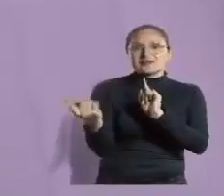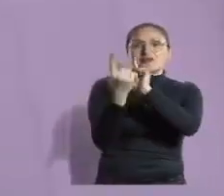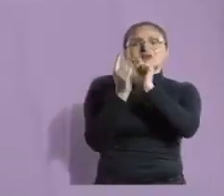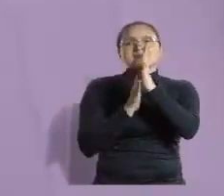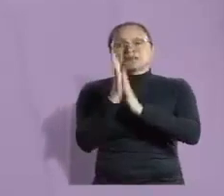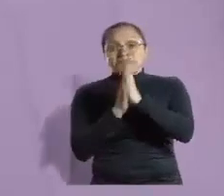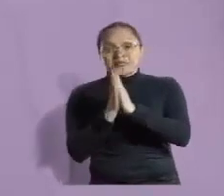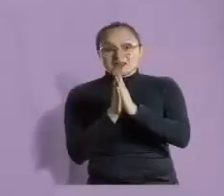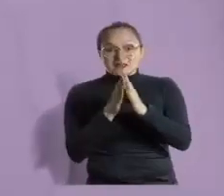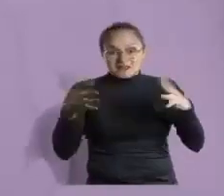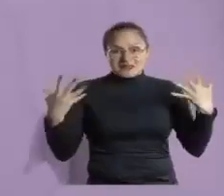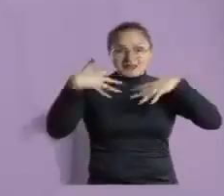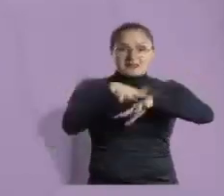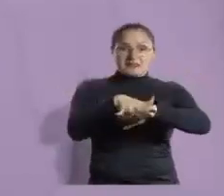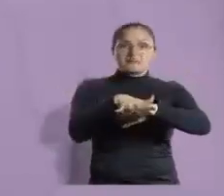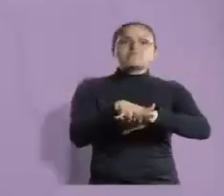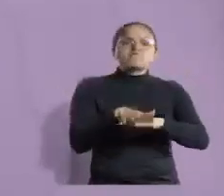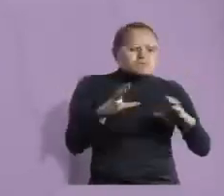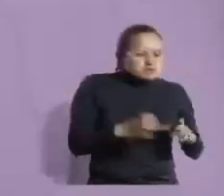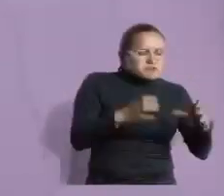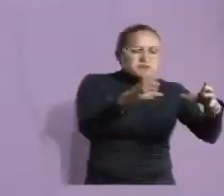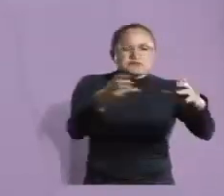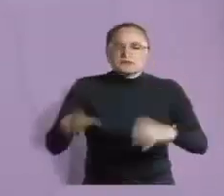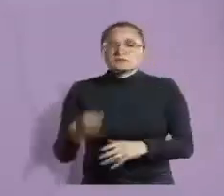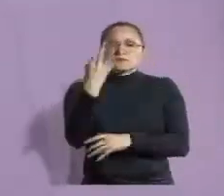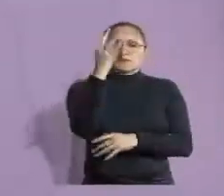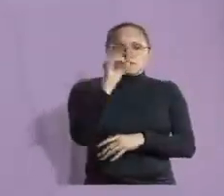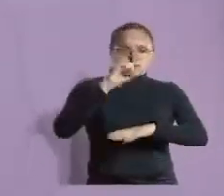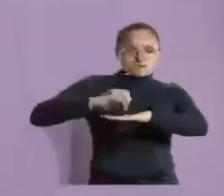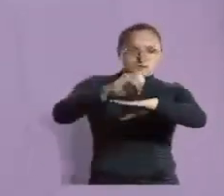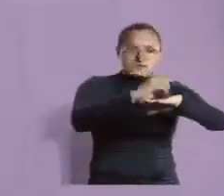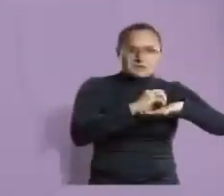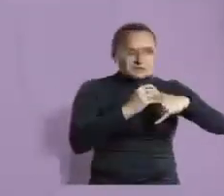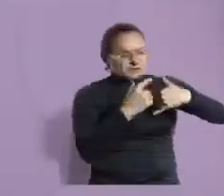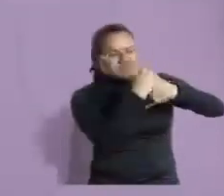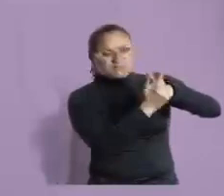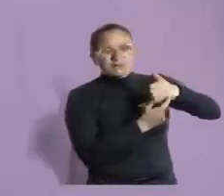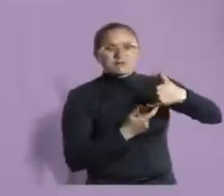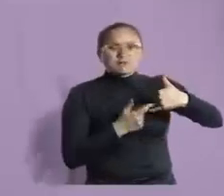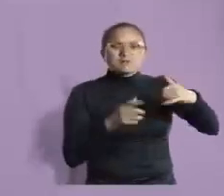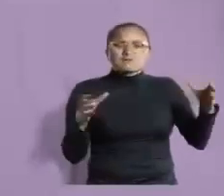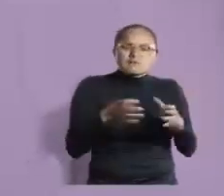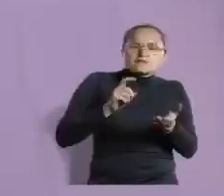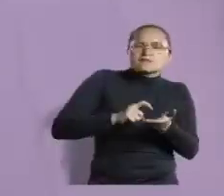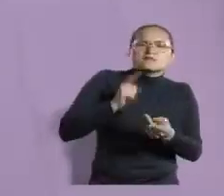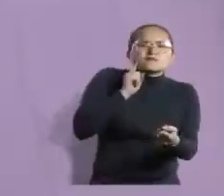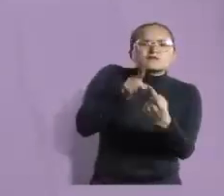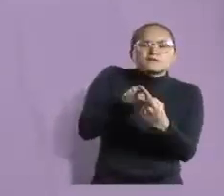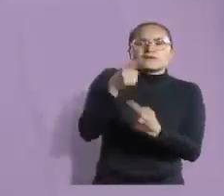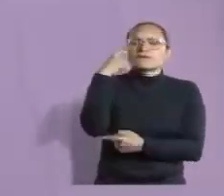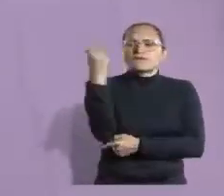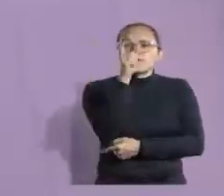que buscan personas dadas por desaparecidas a nivel nacional con el fin de apoyarnos con el fin de trabajar